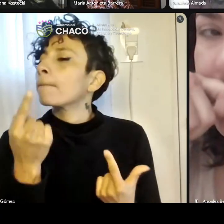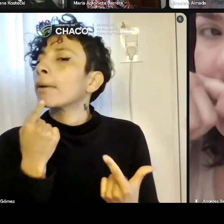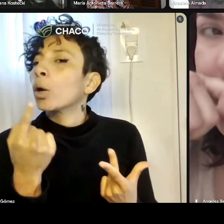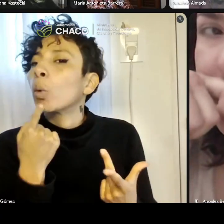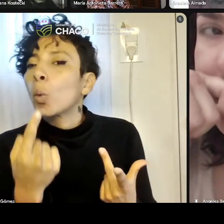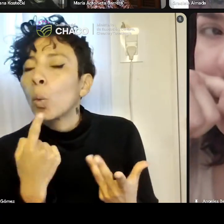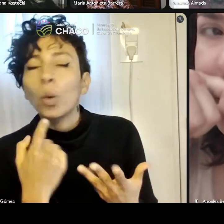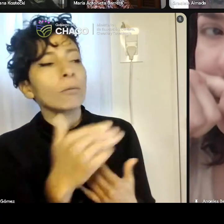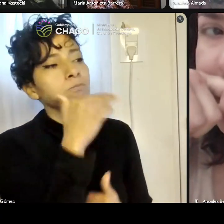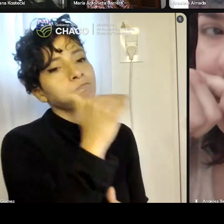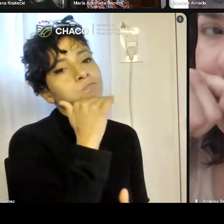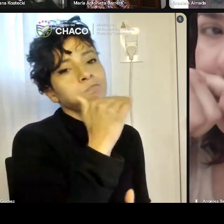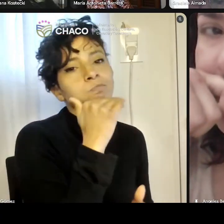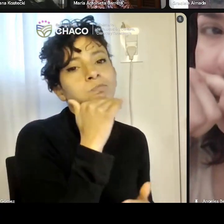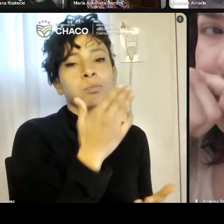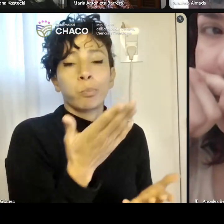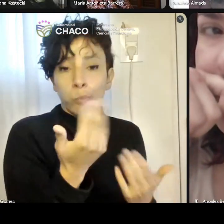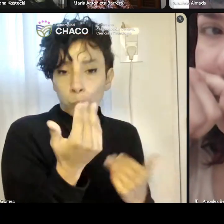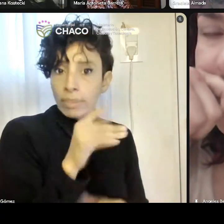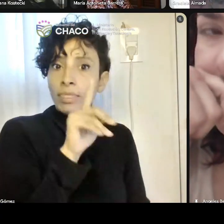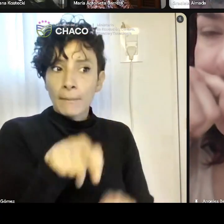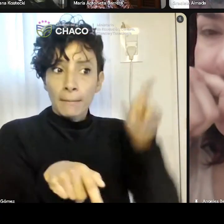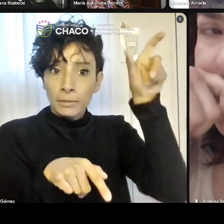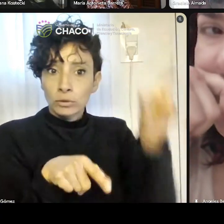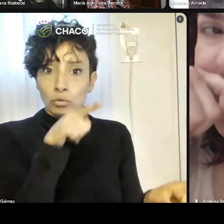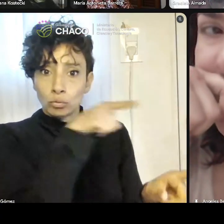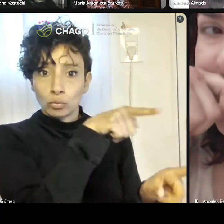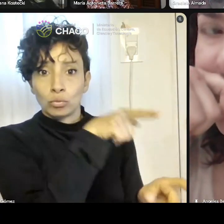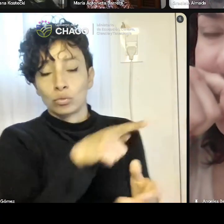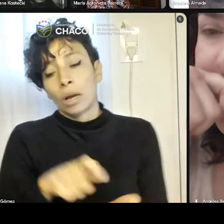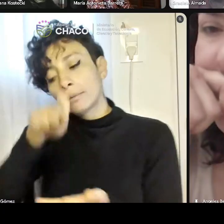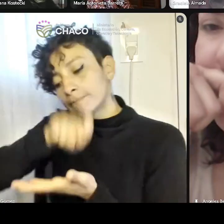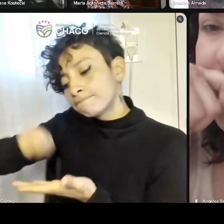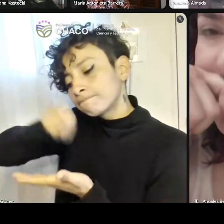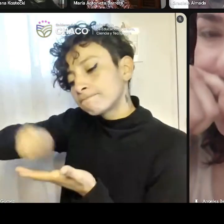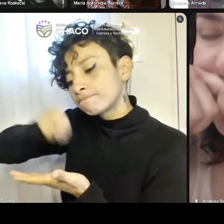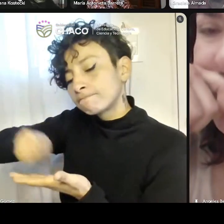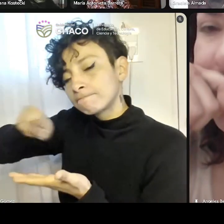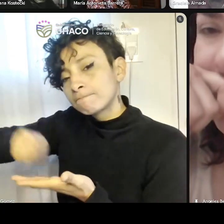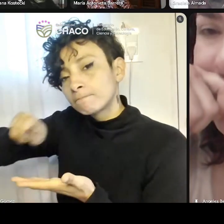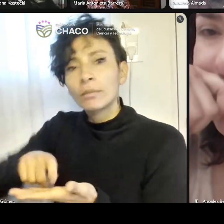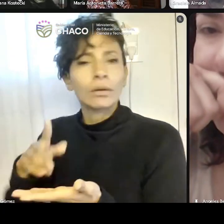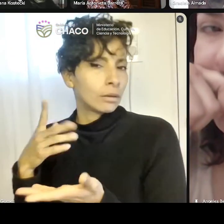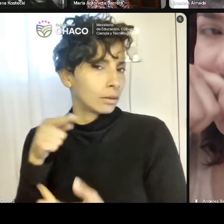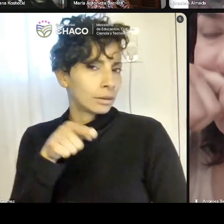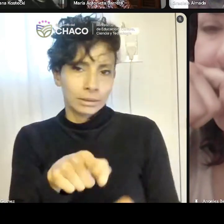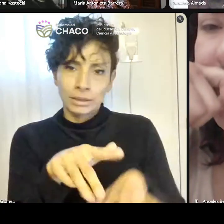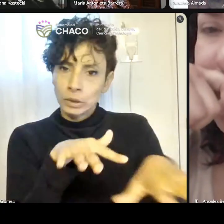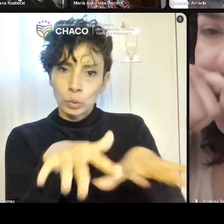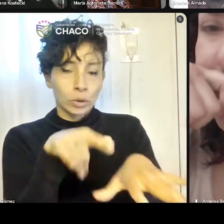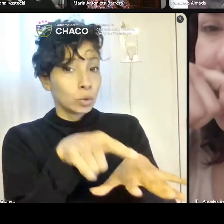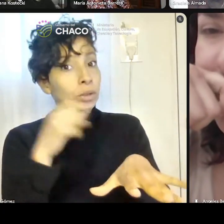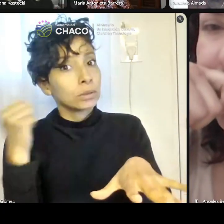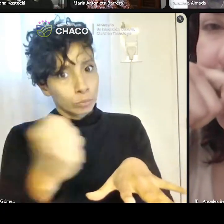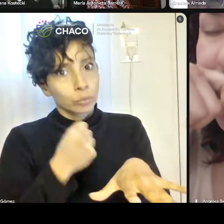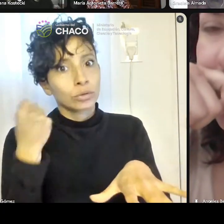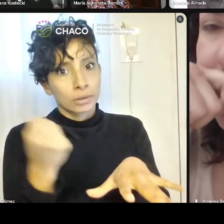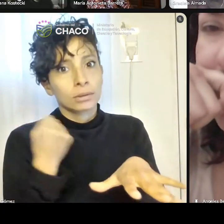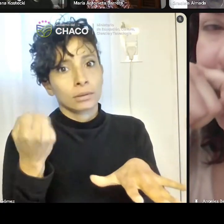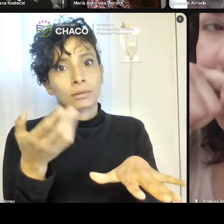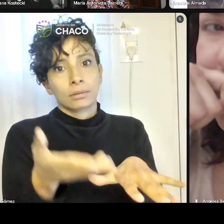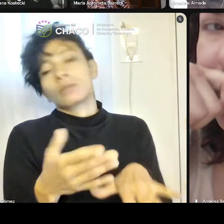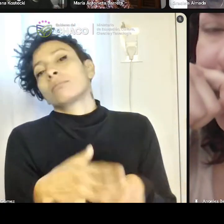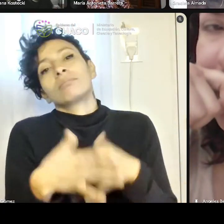así comunicar a la persona que está inscribiendo todas estas cosas, que es muy importante. Así más o menos